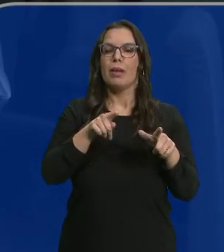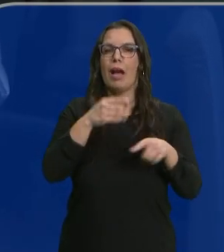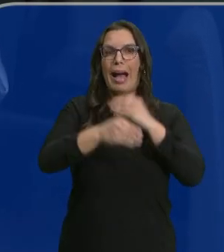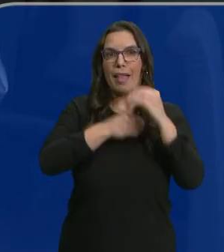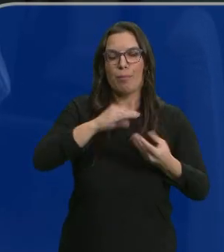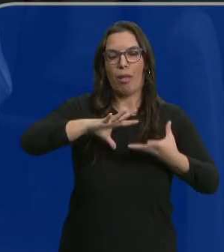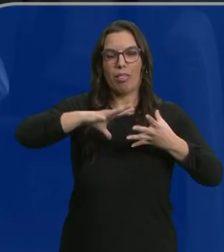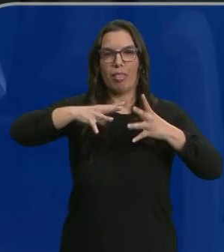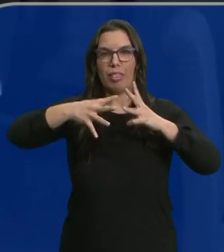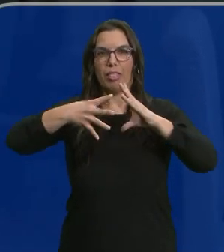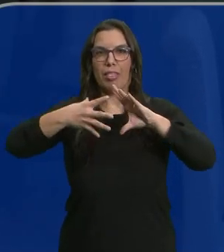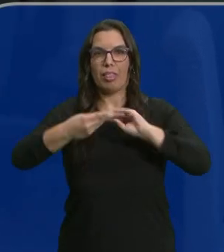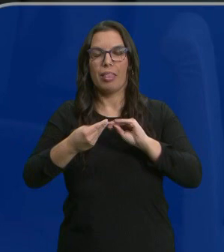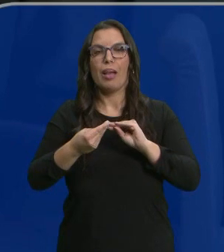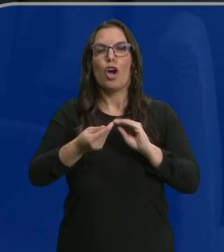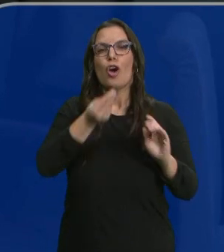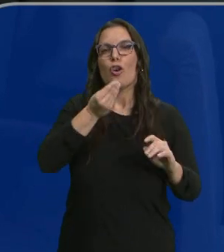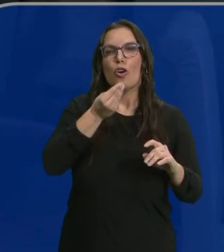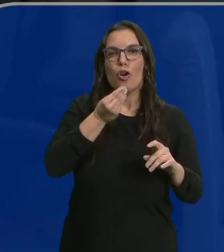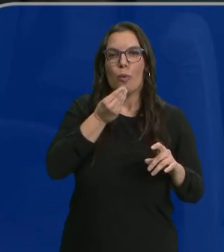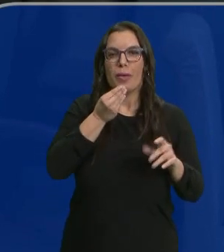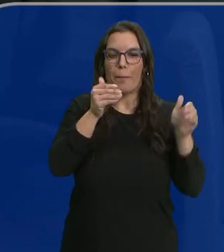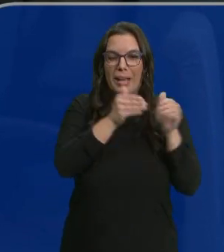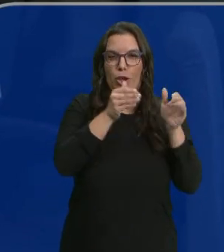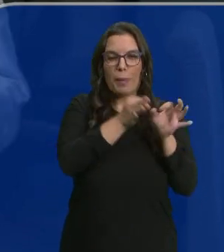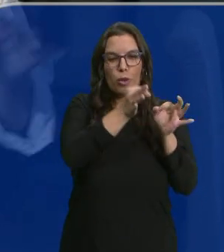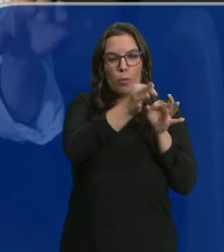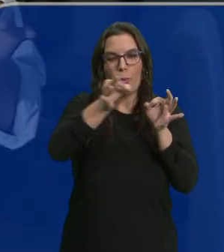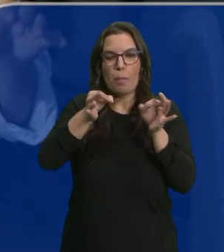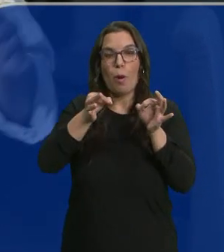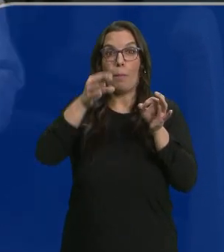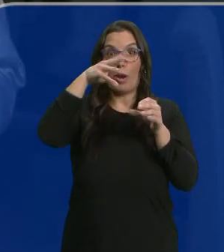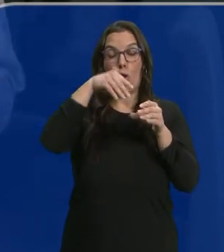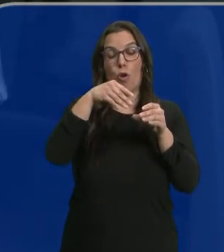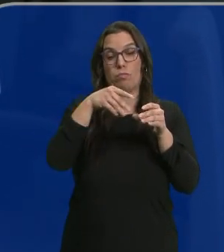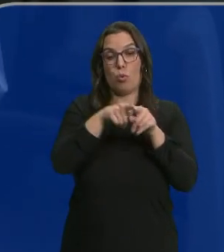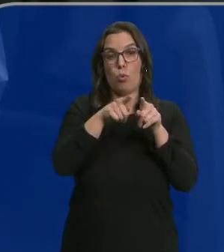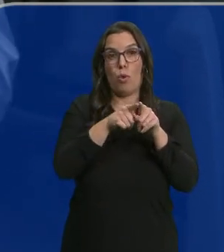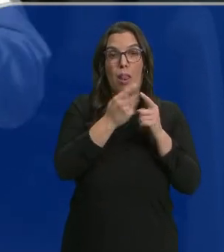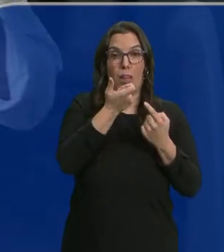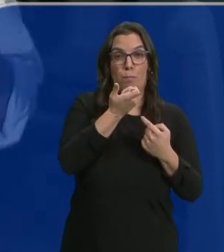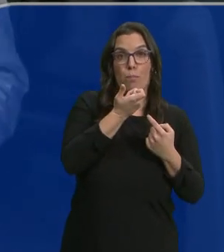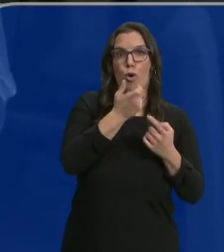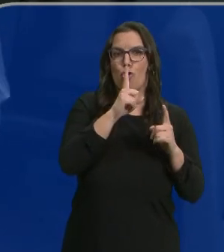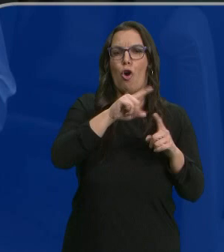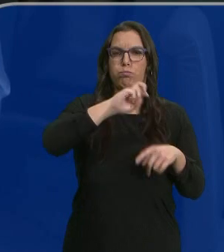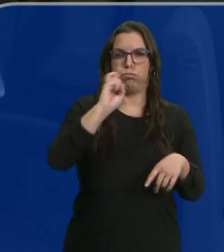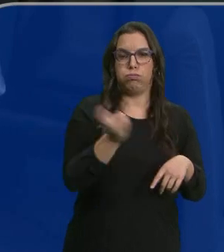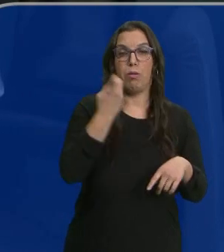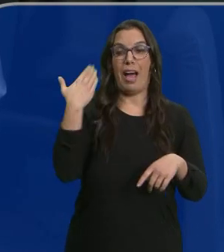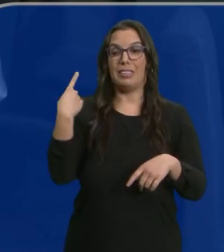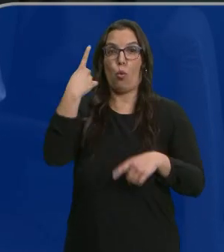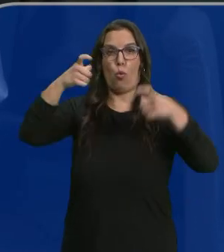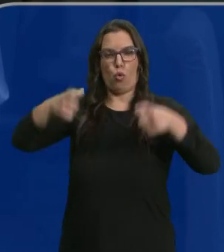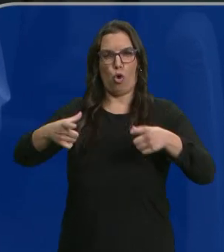haciendo esto de la comida en trozos más pequeños y más variedad, al revés del plato único,